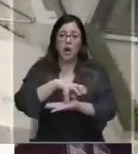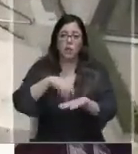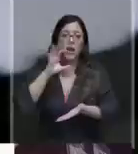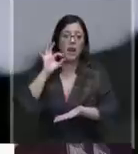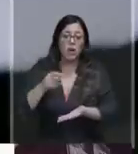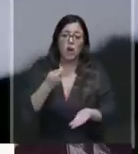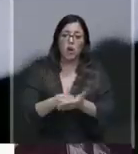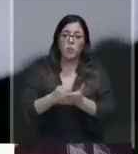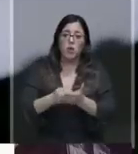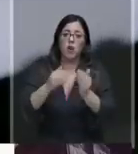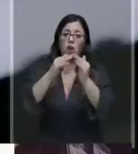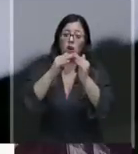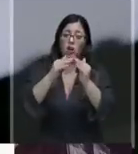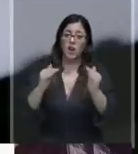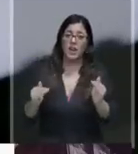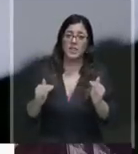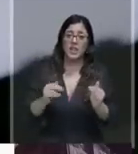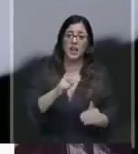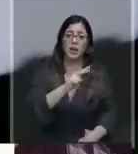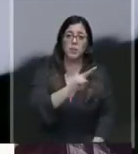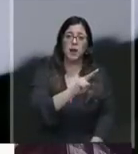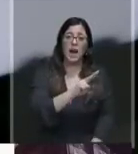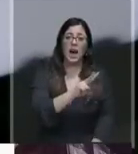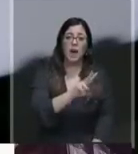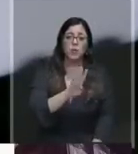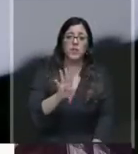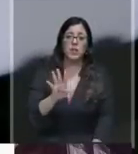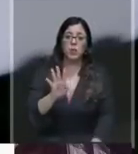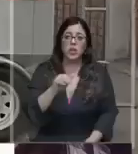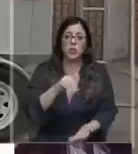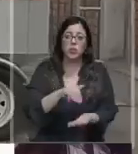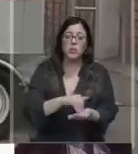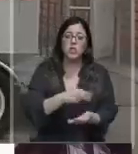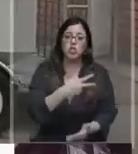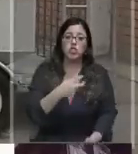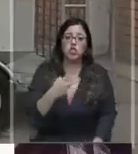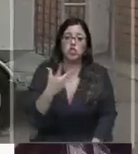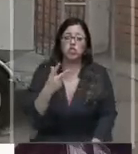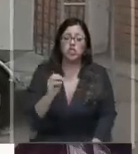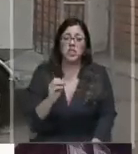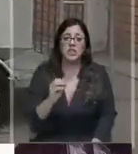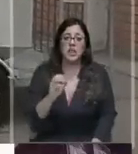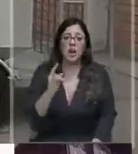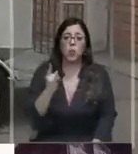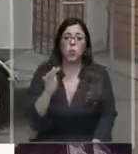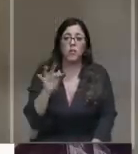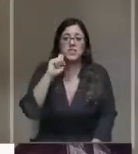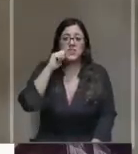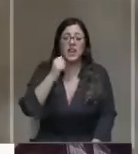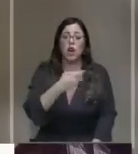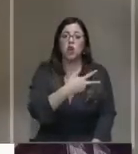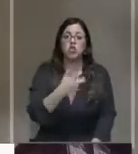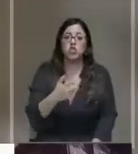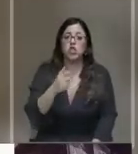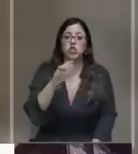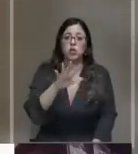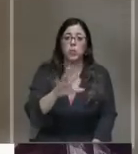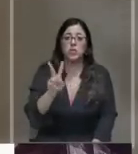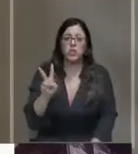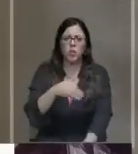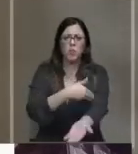compró esta casa a Vulcom por 24.280 UFs, que a esa fecha correspondían a 852 millones de